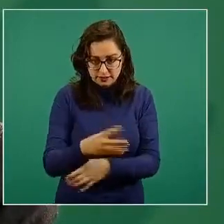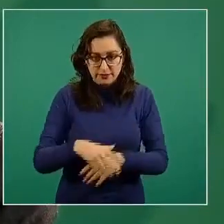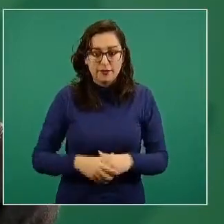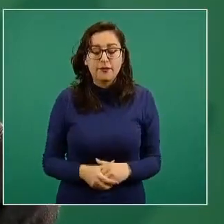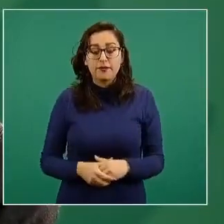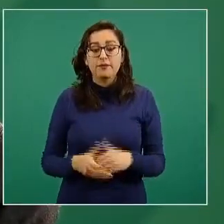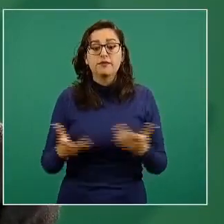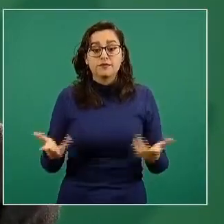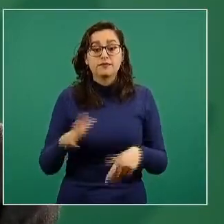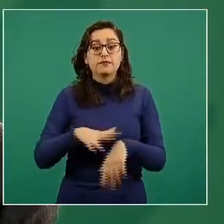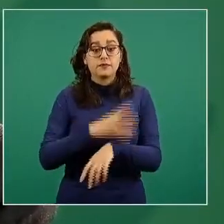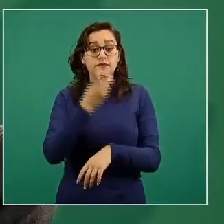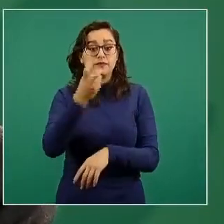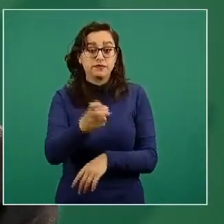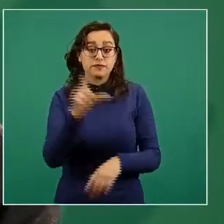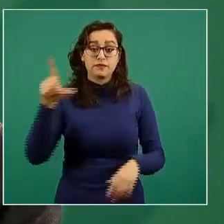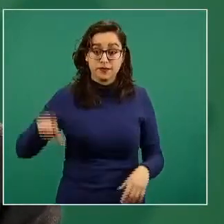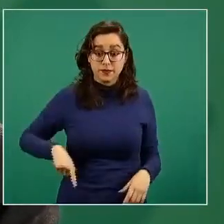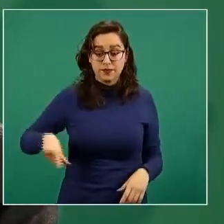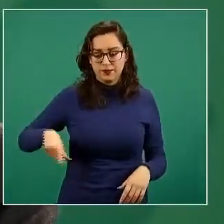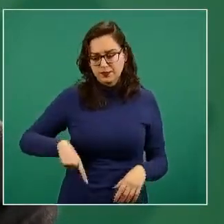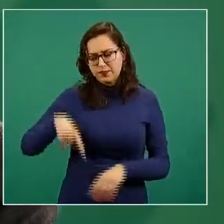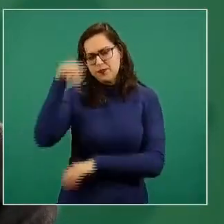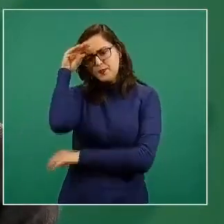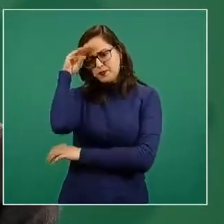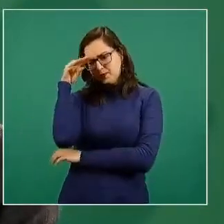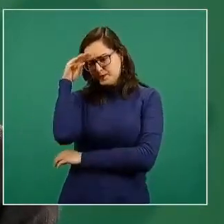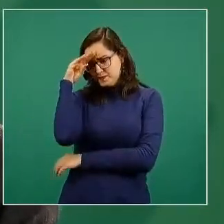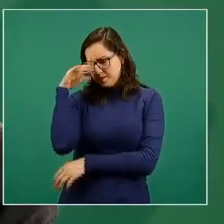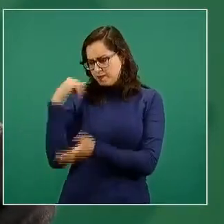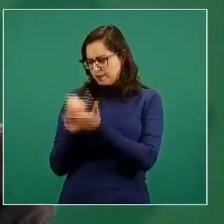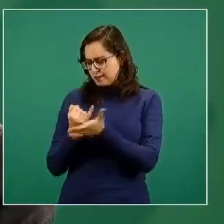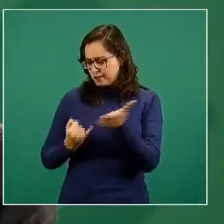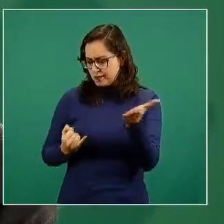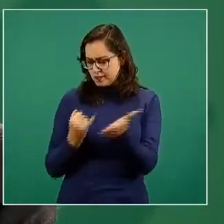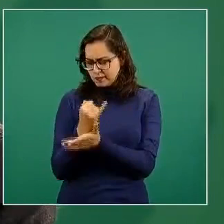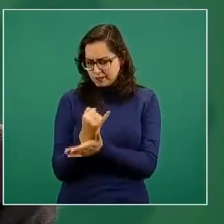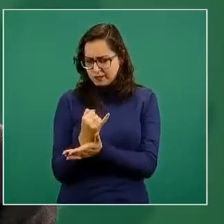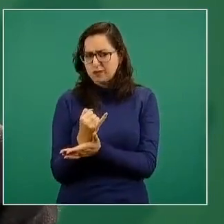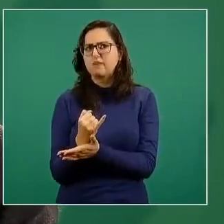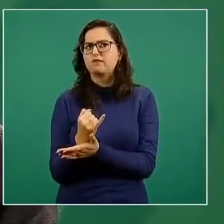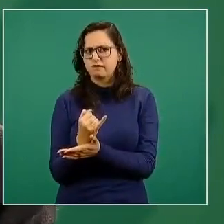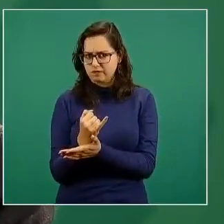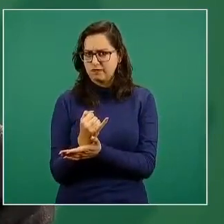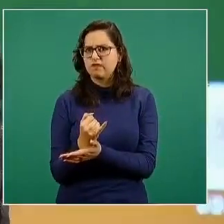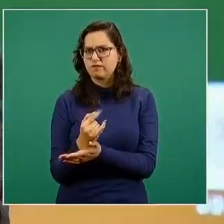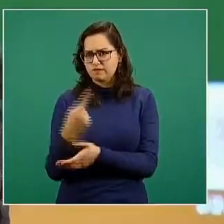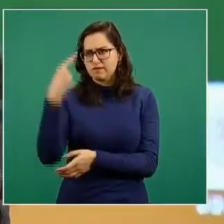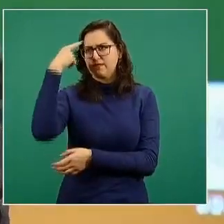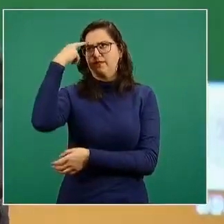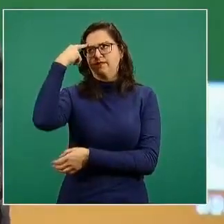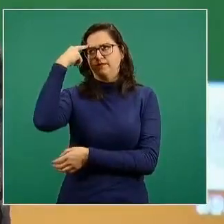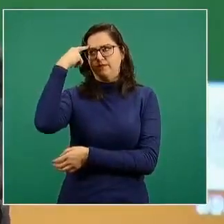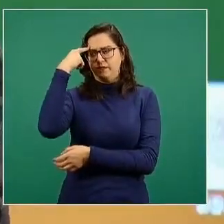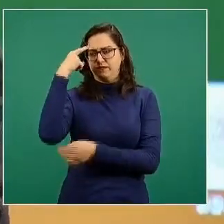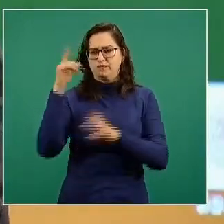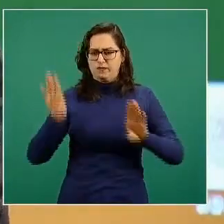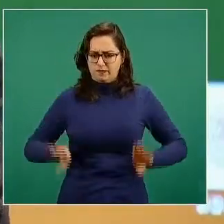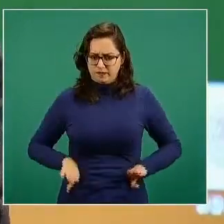deliberadamente decidió, a partir de un razonamiento técnico, que además es congruente con